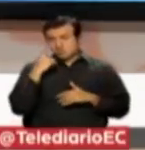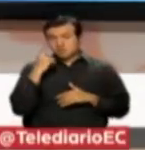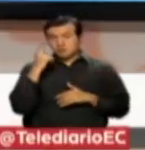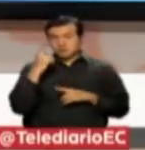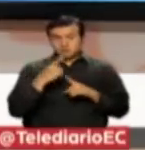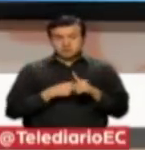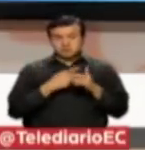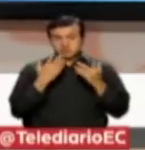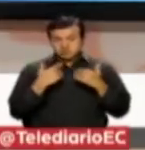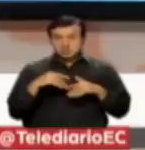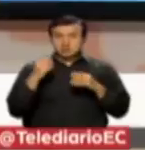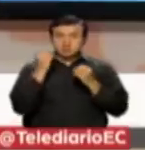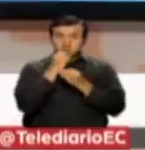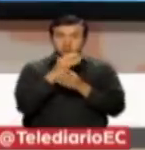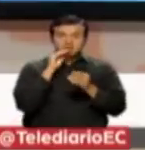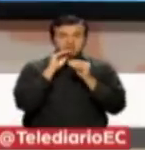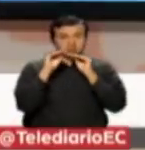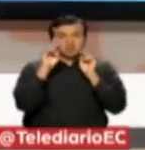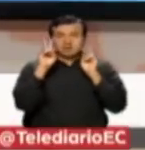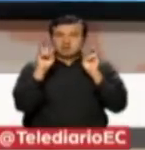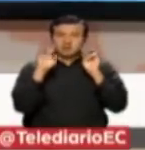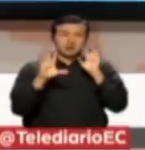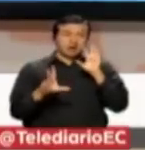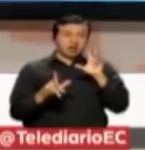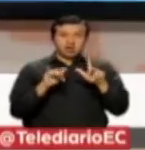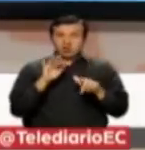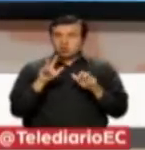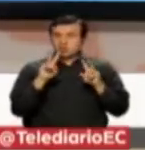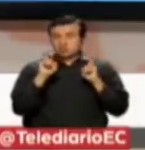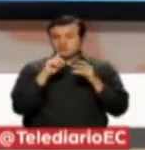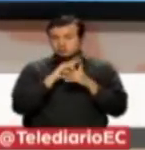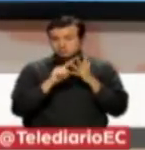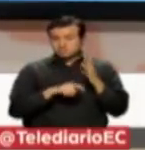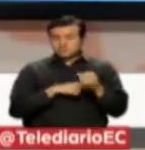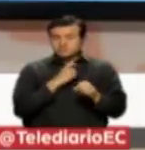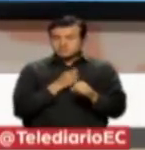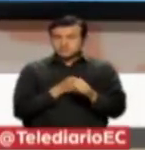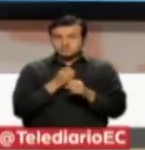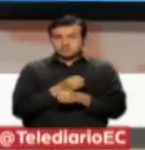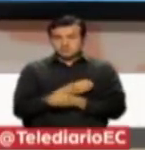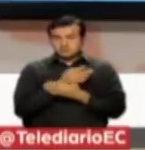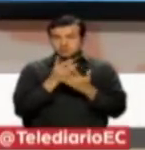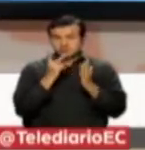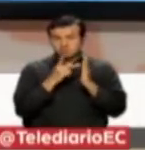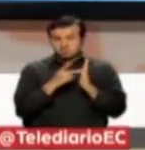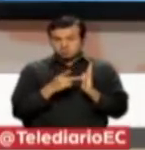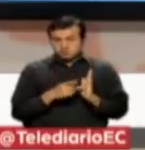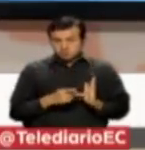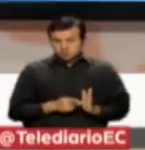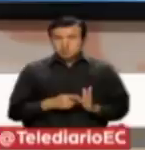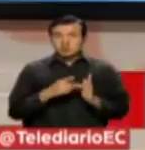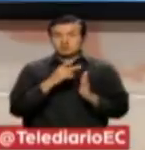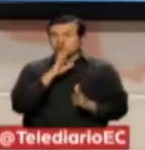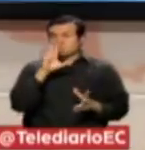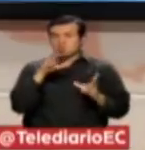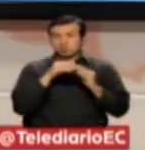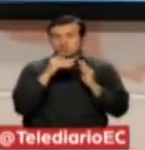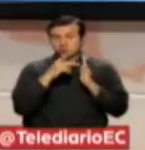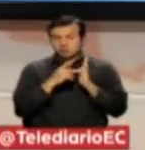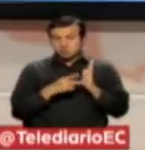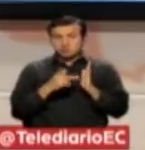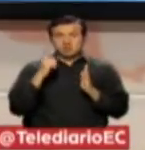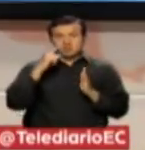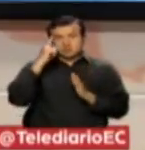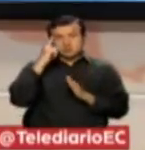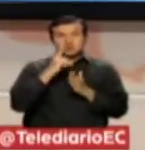mes entero de dar a conocer actos de corrupción con respuestas concretas. Hay que juntar los puntos, Eduardo. Hay que juntar los puntos del gobierno